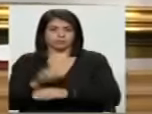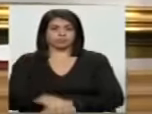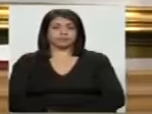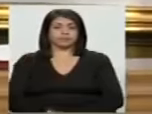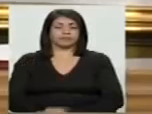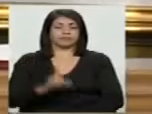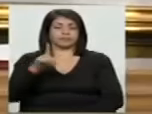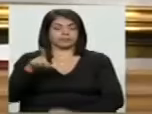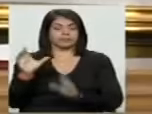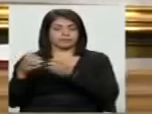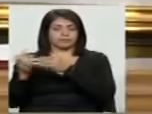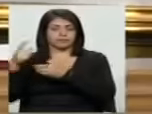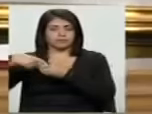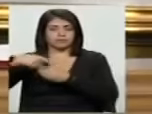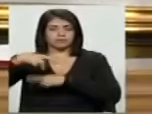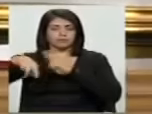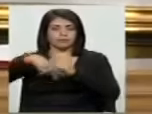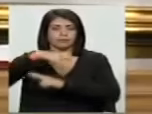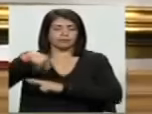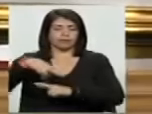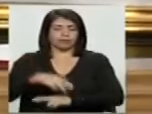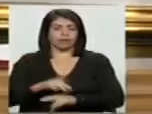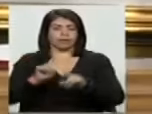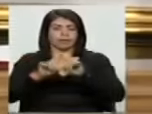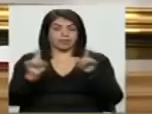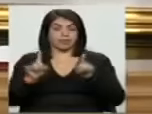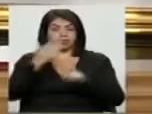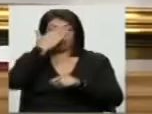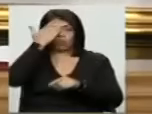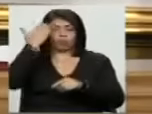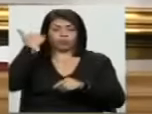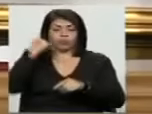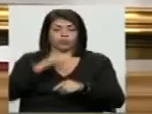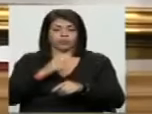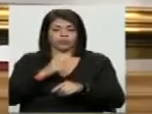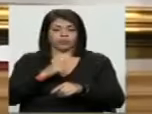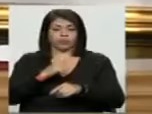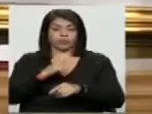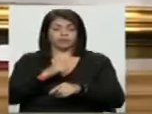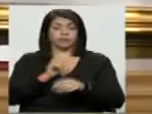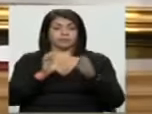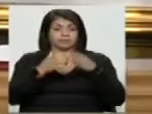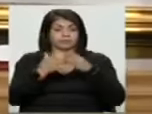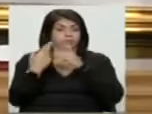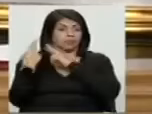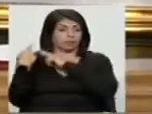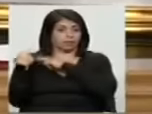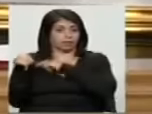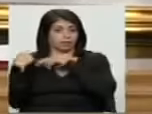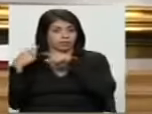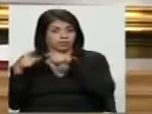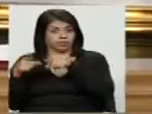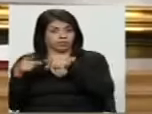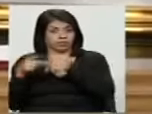Venezuela, militantes de la revolución, pero eso se les olvida a las agencias. Es nuestra responsabilidad